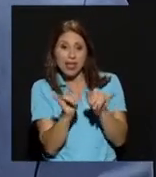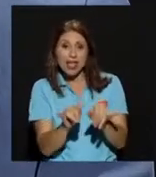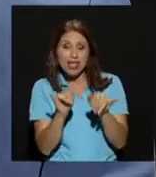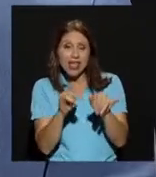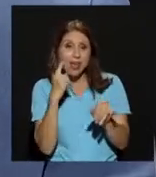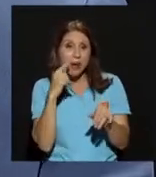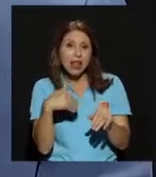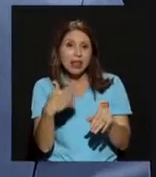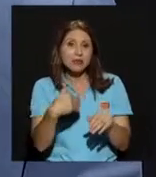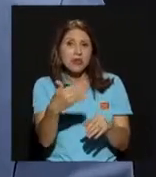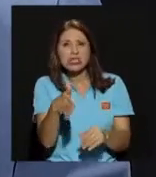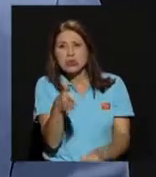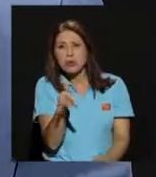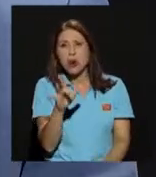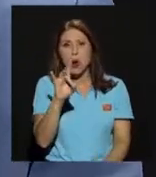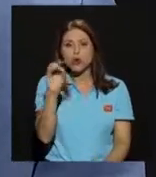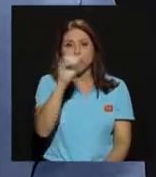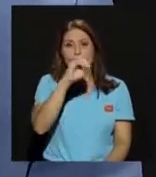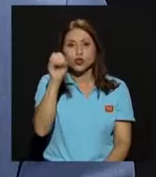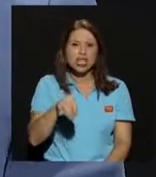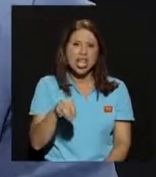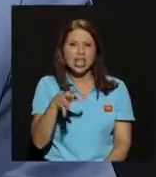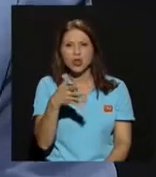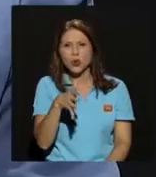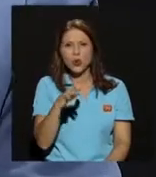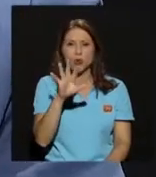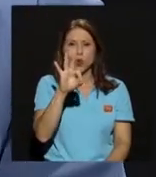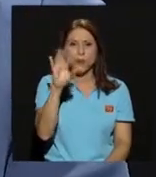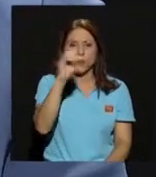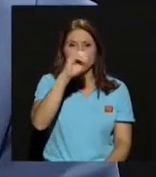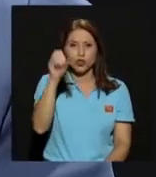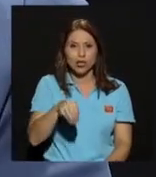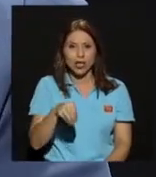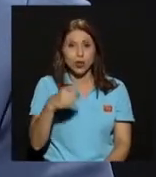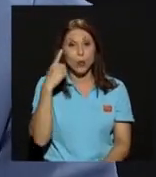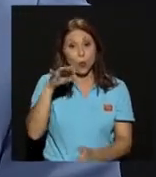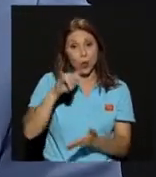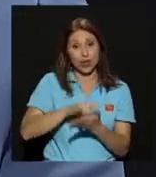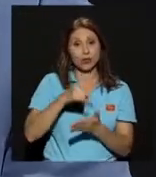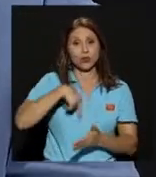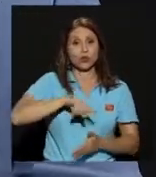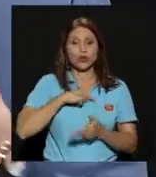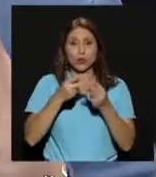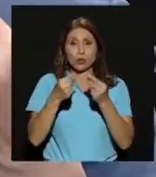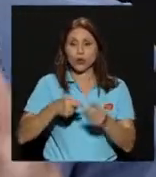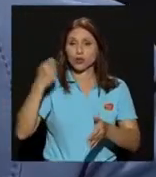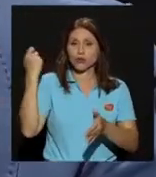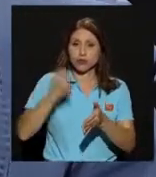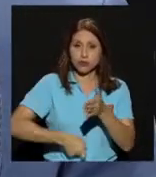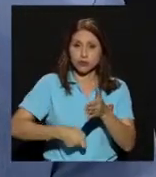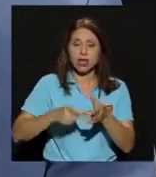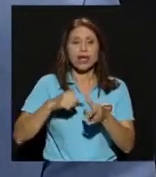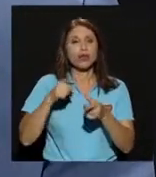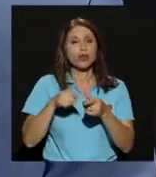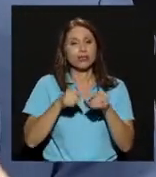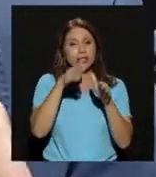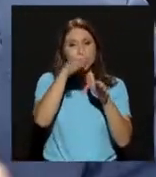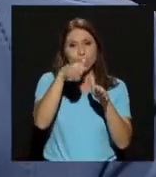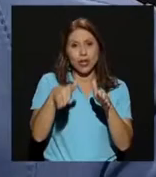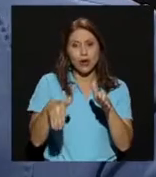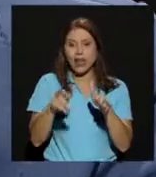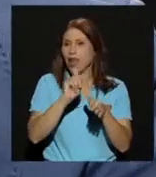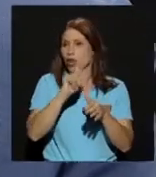como un 8 por ciento digamos 9 por ciento de ahí la rigidez de nuestro presupuesto entonces la contraloría no